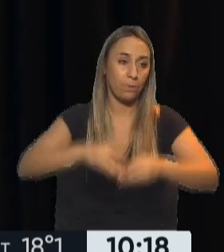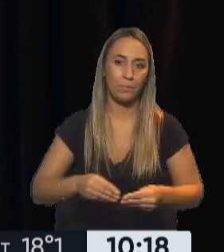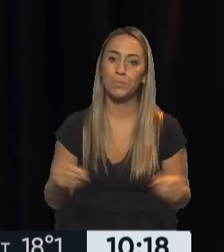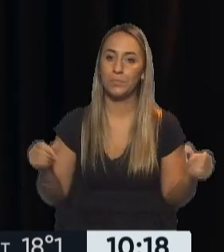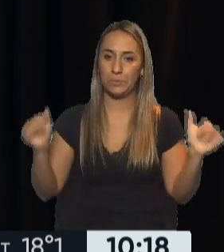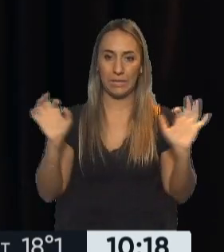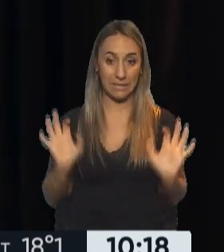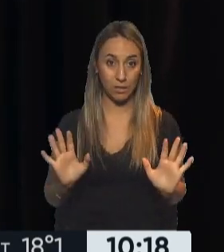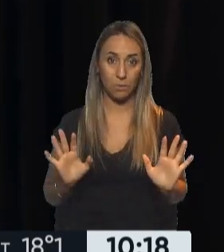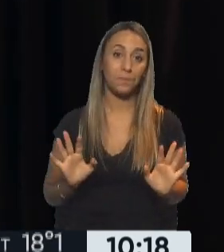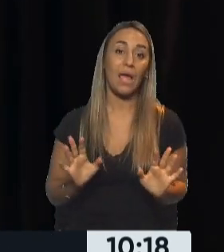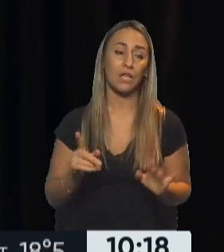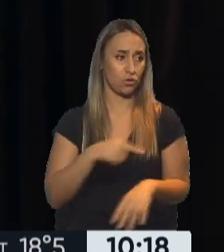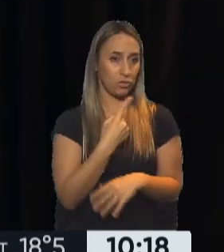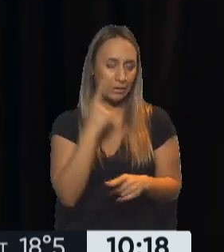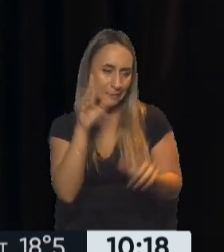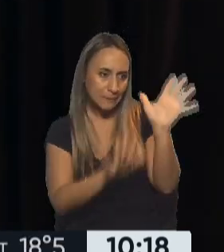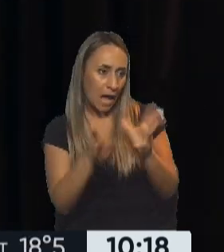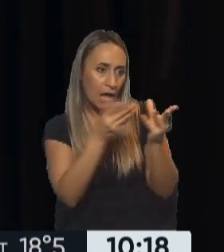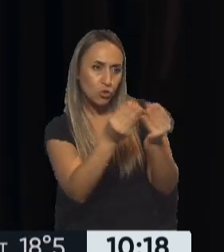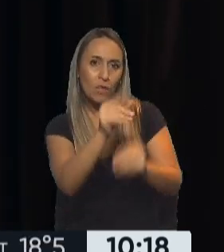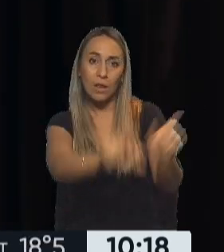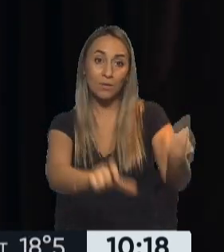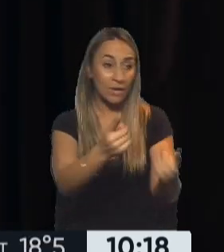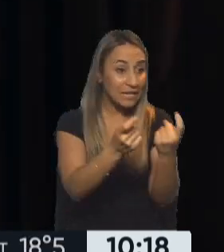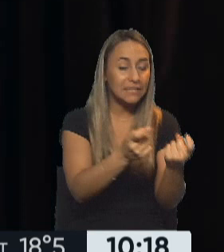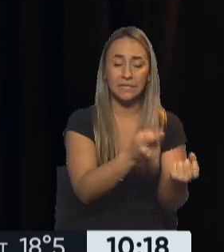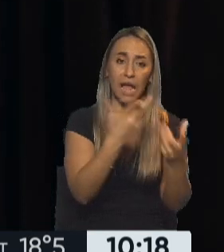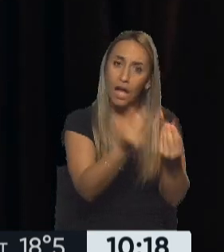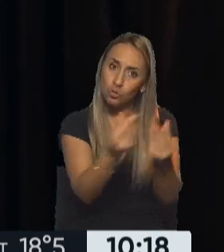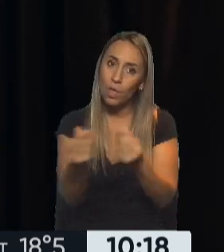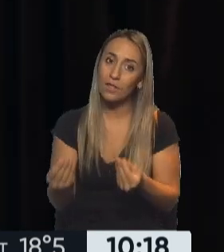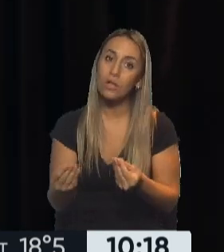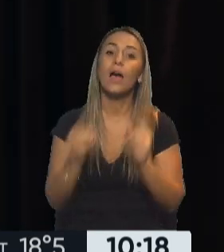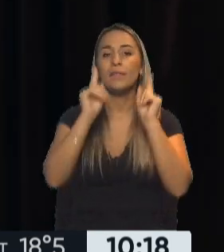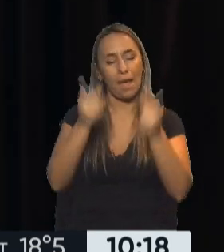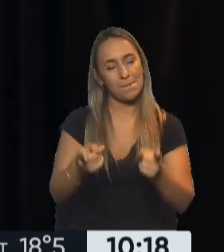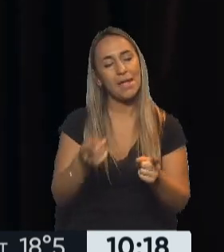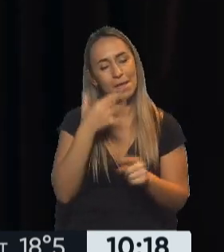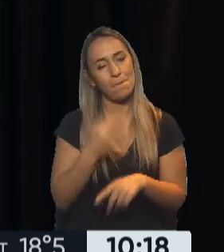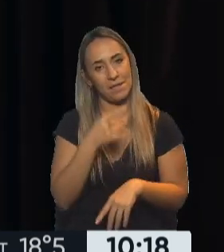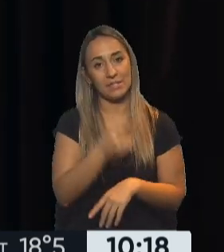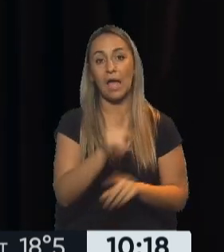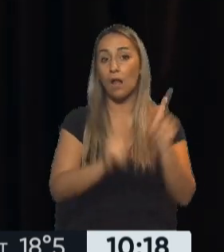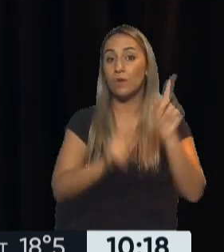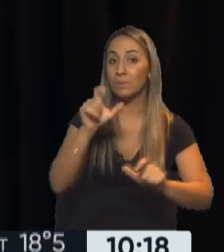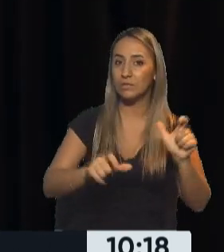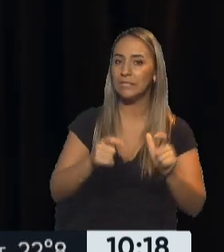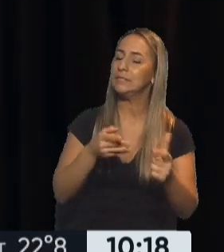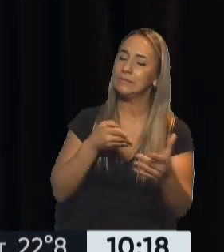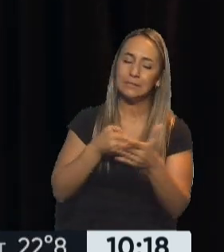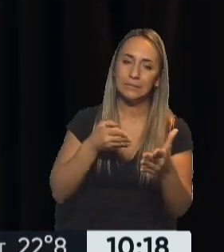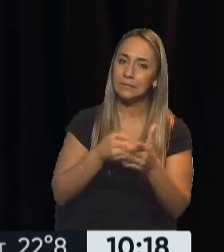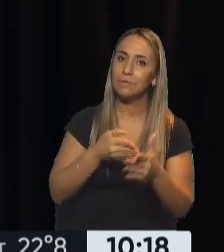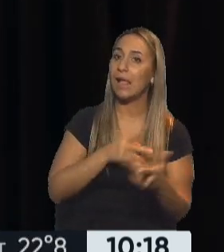Así que estamos colaborando con todos aquellos que lo necesitan. También es cierto, si hay dificultades para llegar y allegarse a las